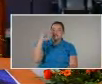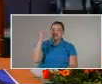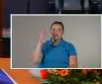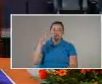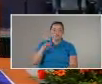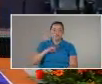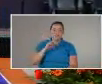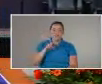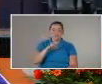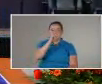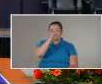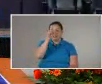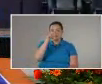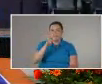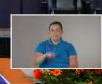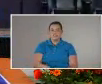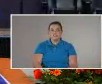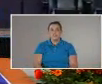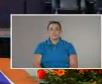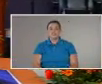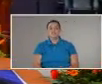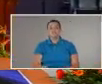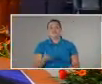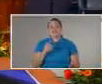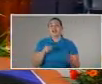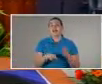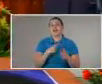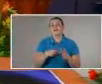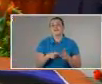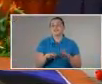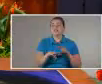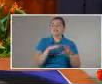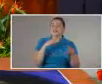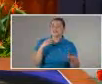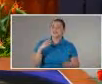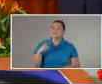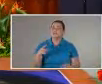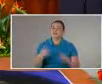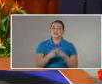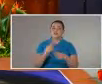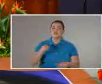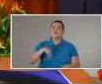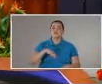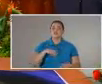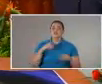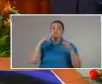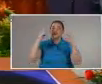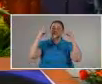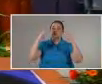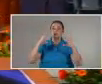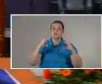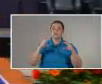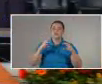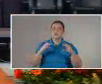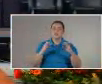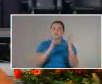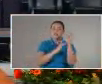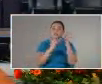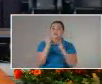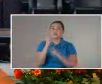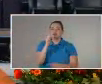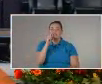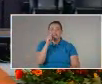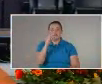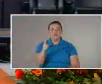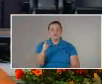ella. A veces salimos con nuestra doctrina, hermano, tratando de explicar las cosas. Y claro, y Jesús nos ha de ver con